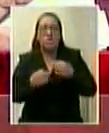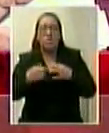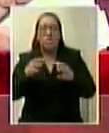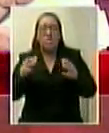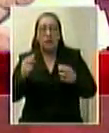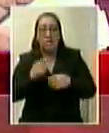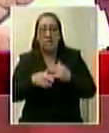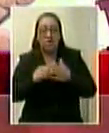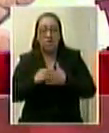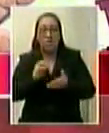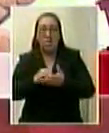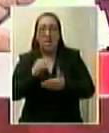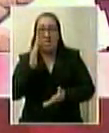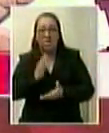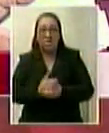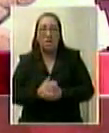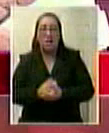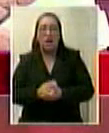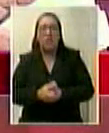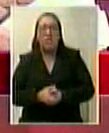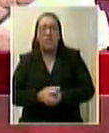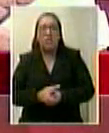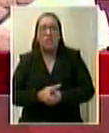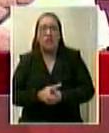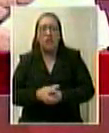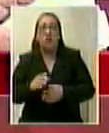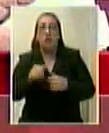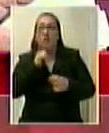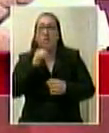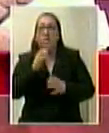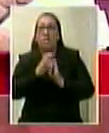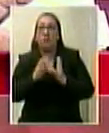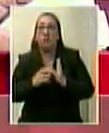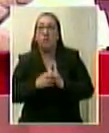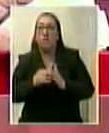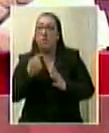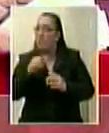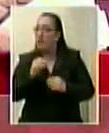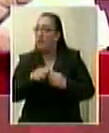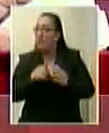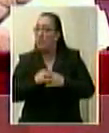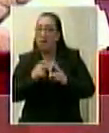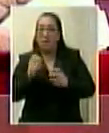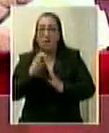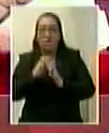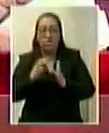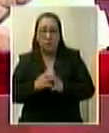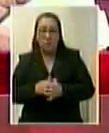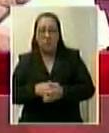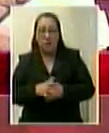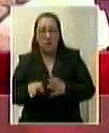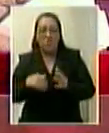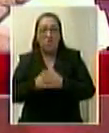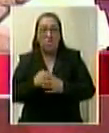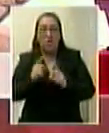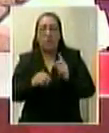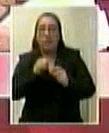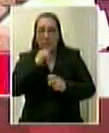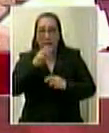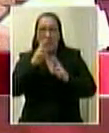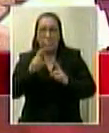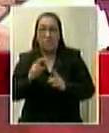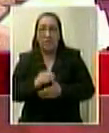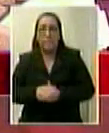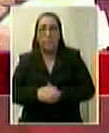político destinado a sancionar las infracciones de la Constitución, considerando la infracción constitucional todas aquellas